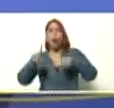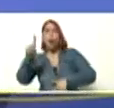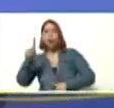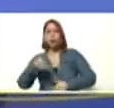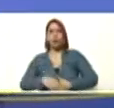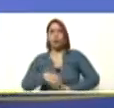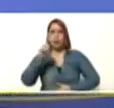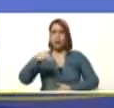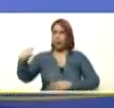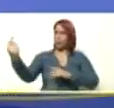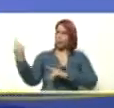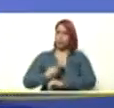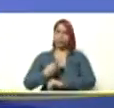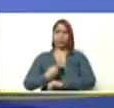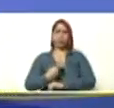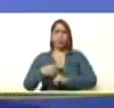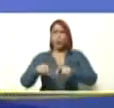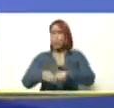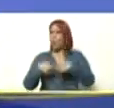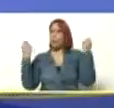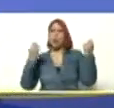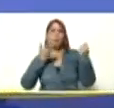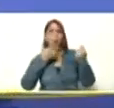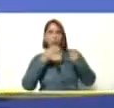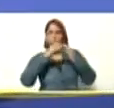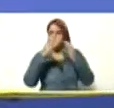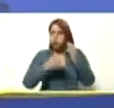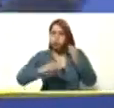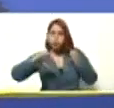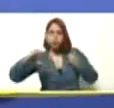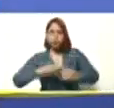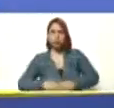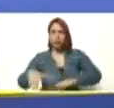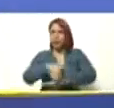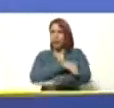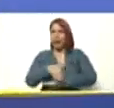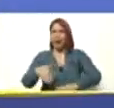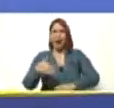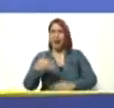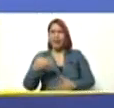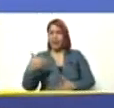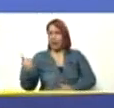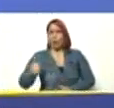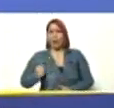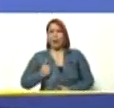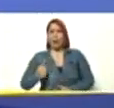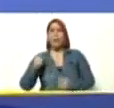la denuncia que se rompió la cañería en la calle tal de Macuto.